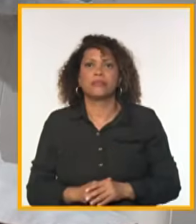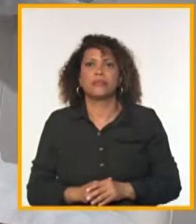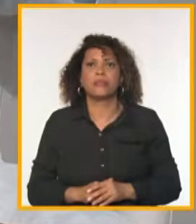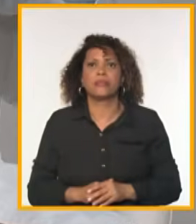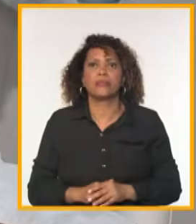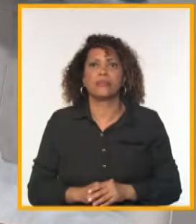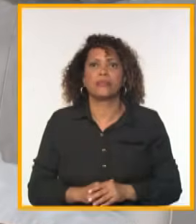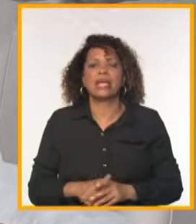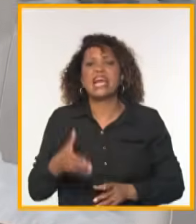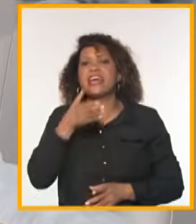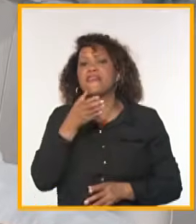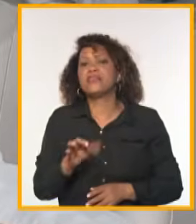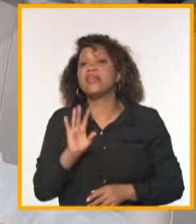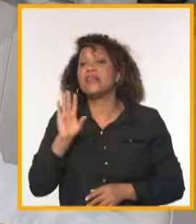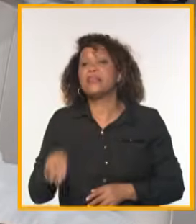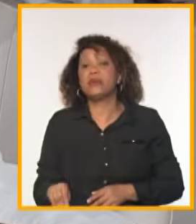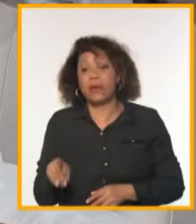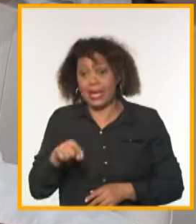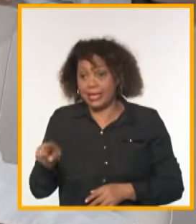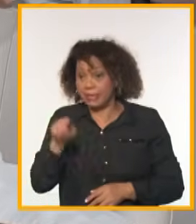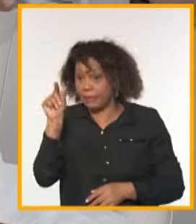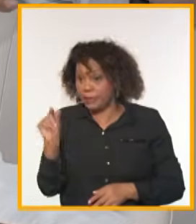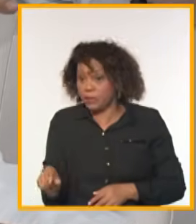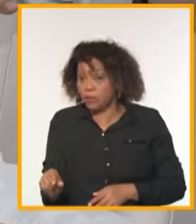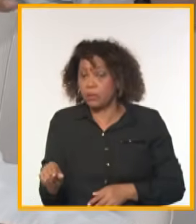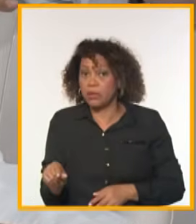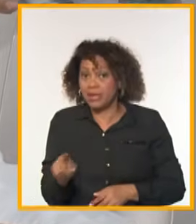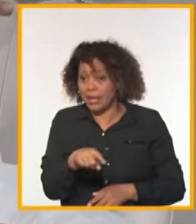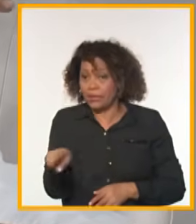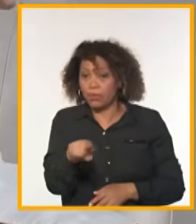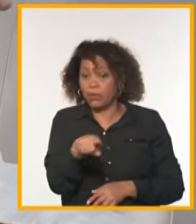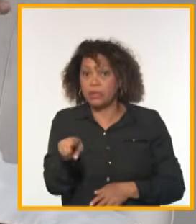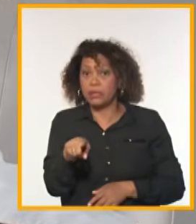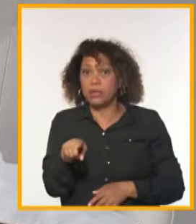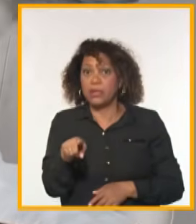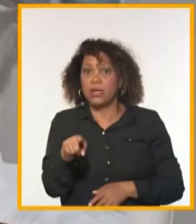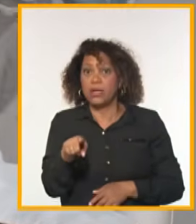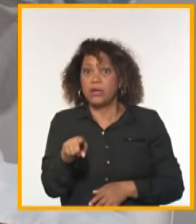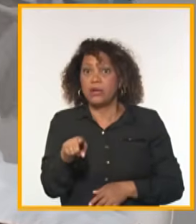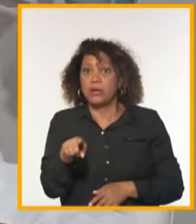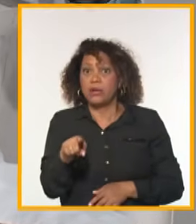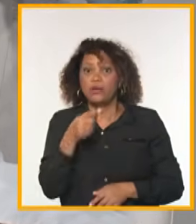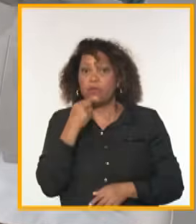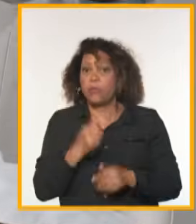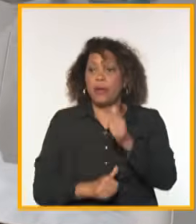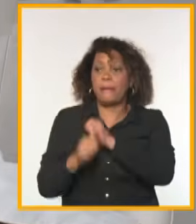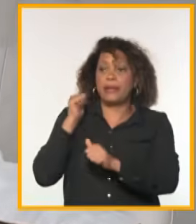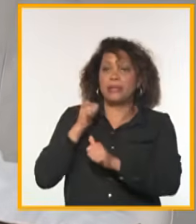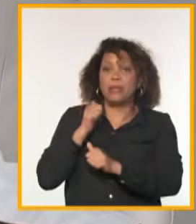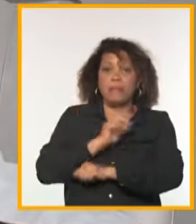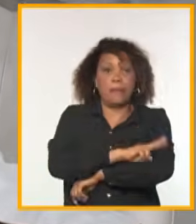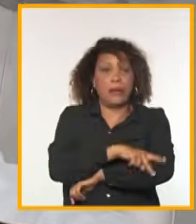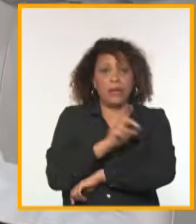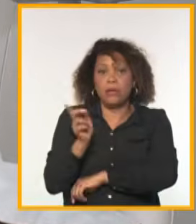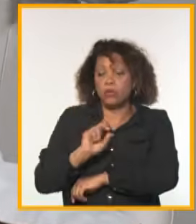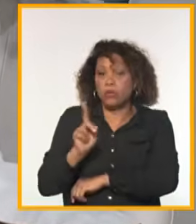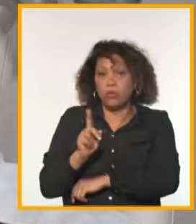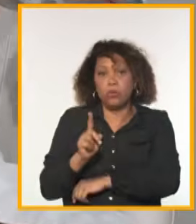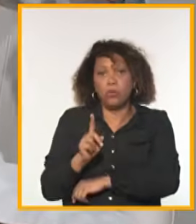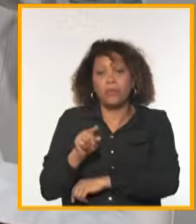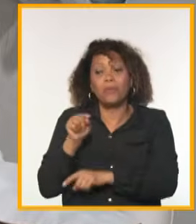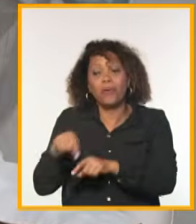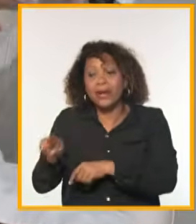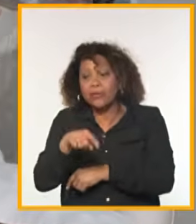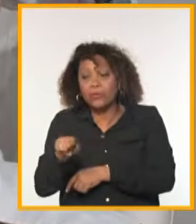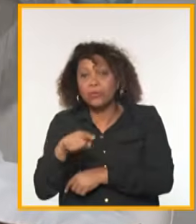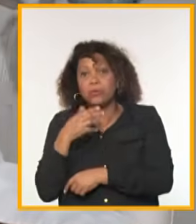comandante fue: a esas personas no se les puede virar para su país, porque son lo mejor que